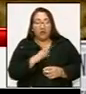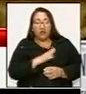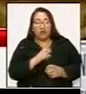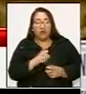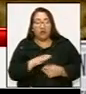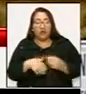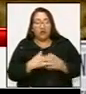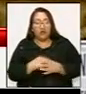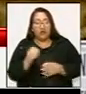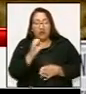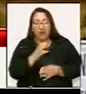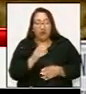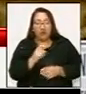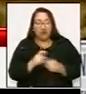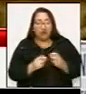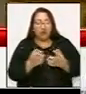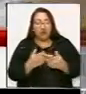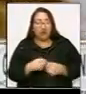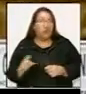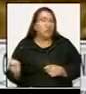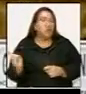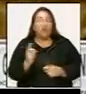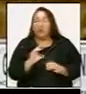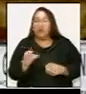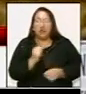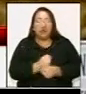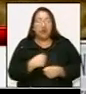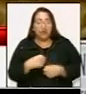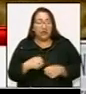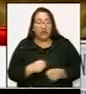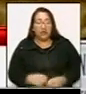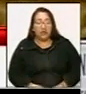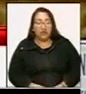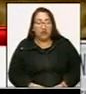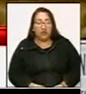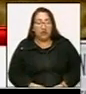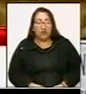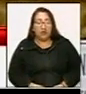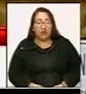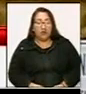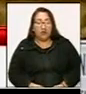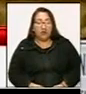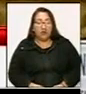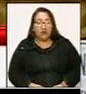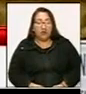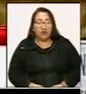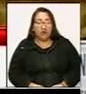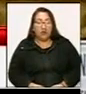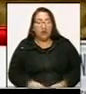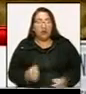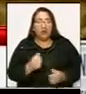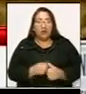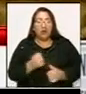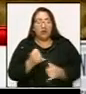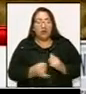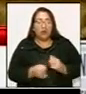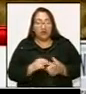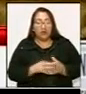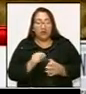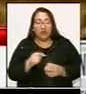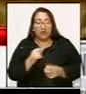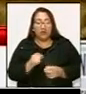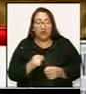de las carreteras a los concesionarios que no hacen las obras que tienen que hacer. O sea, todo eso me preocupa, presidente. Y finalmente, esto